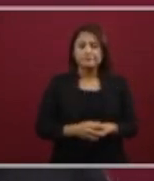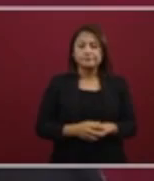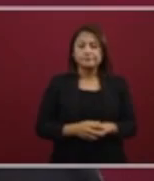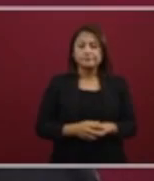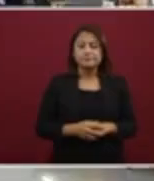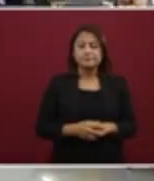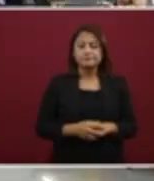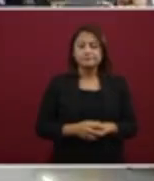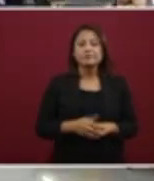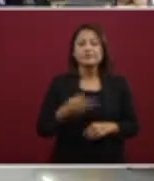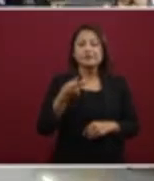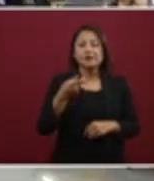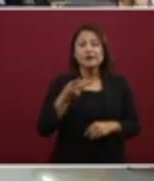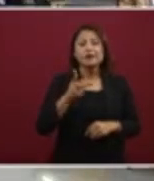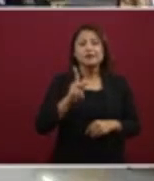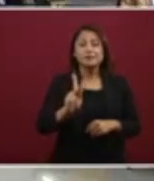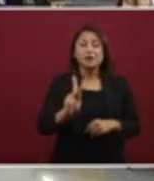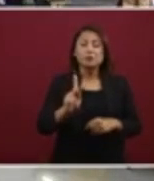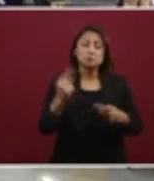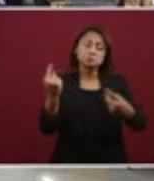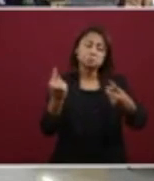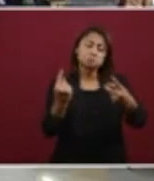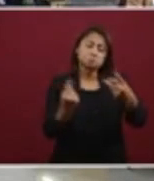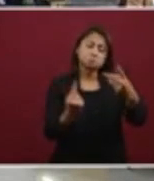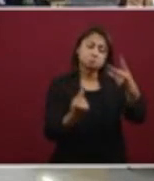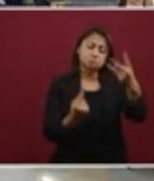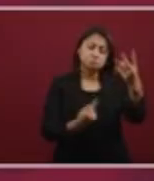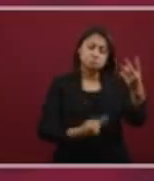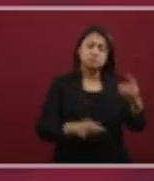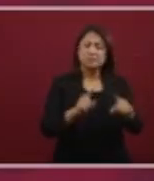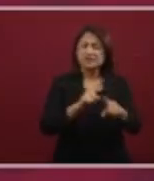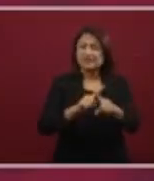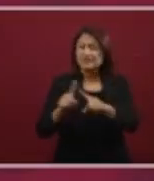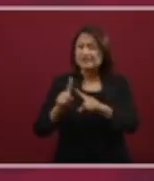son muchos los intereses. Yo nada más les recuerdo,